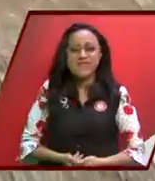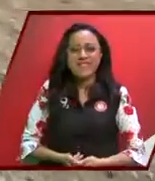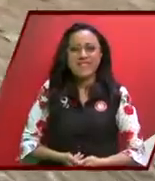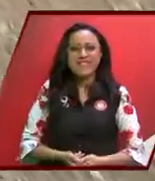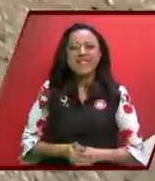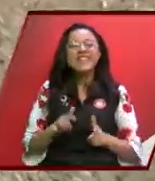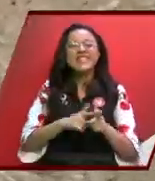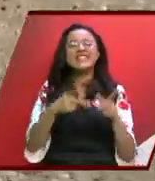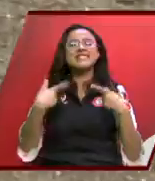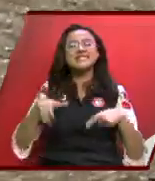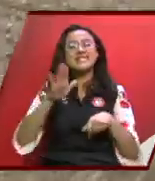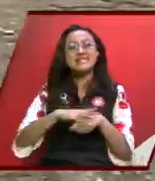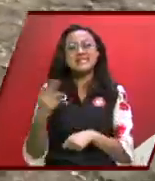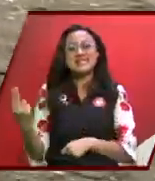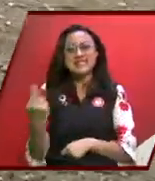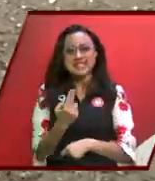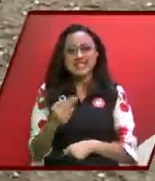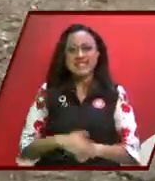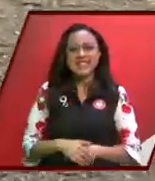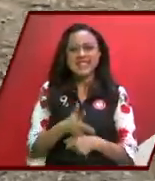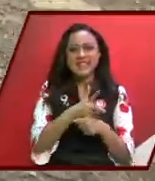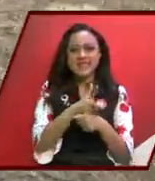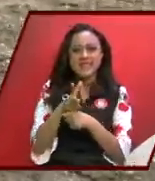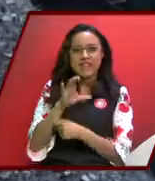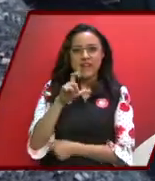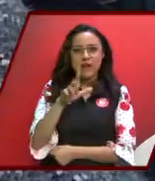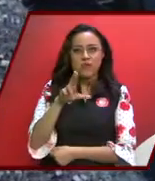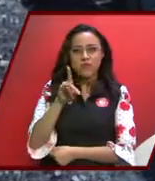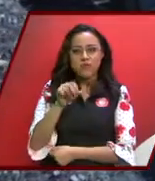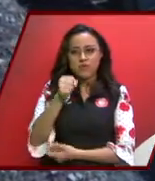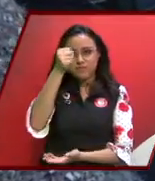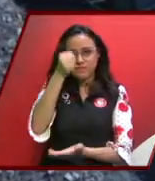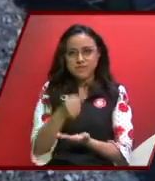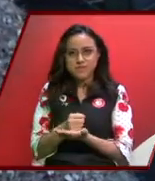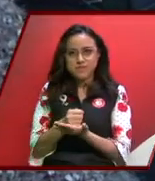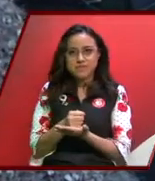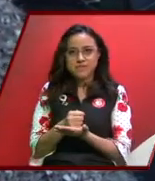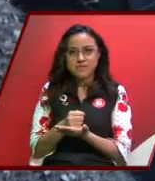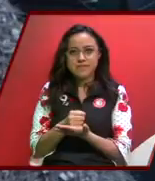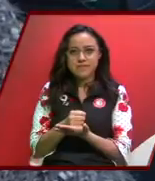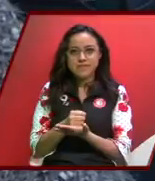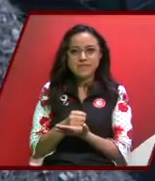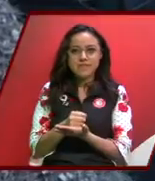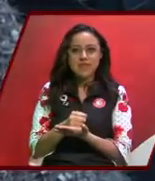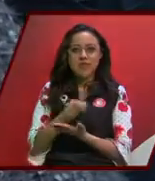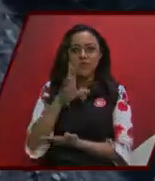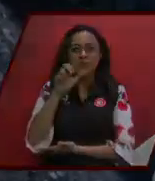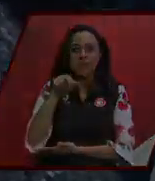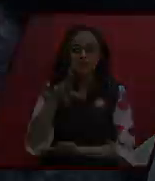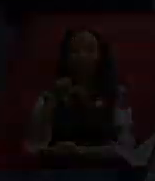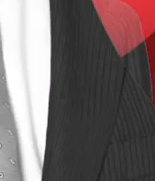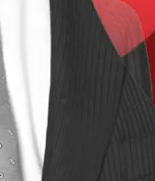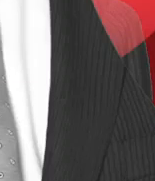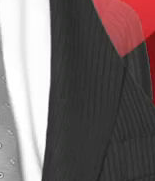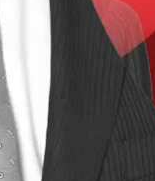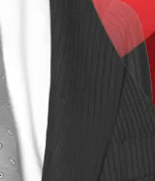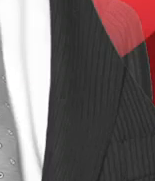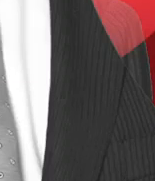llegando a quienes más lo necesitan. Con imágenes de Claudia Equigua, para quien corresponda, Rubén Monroy.